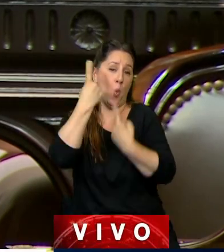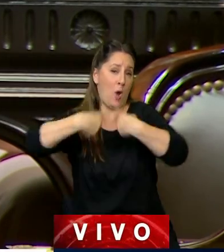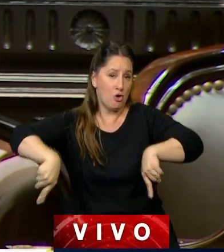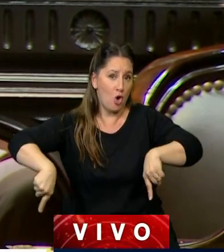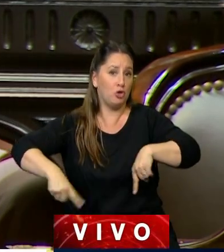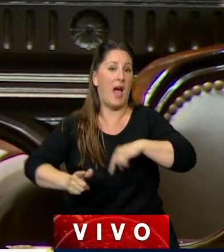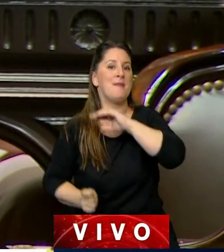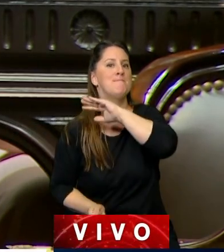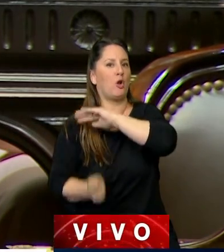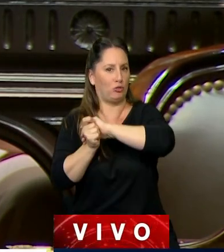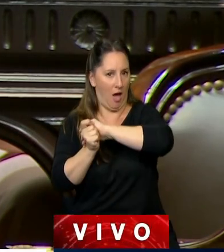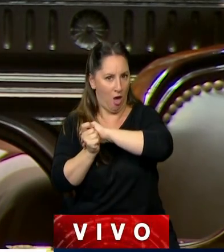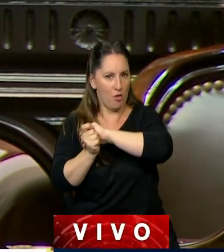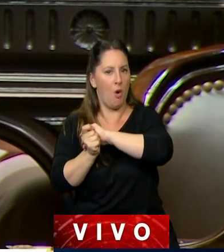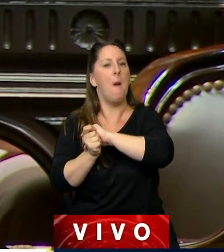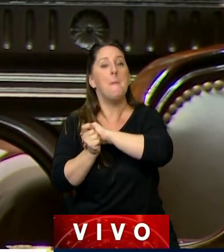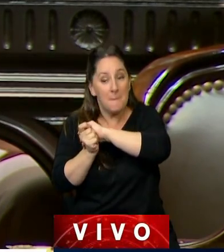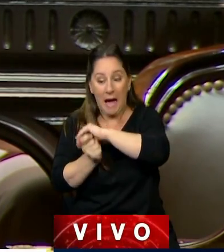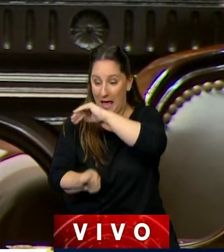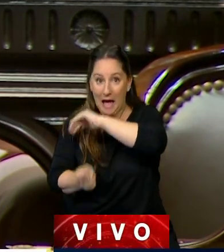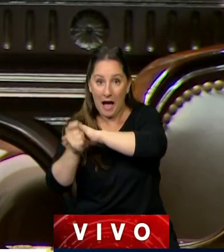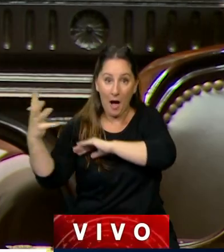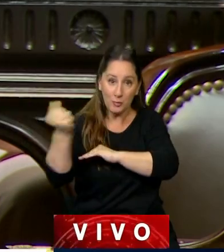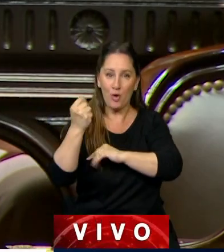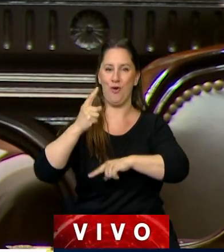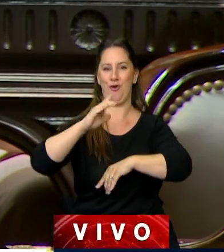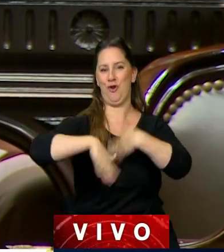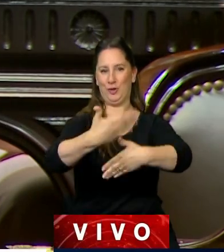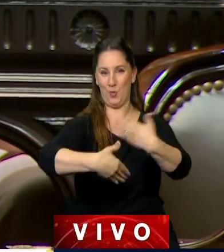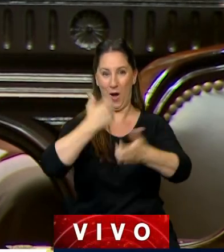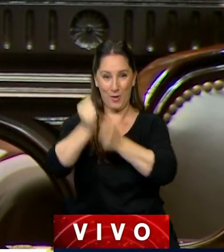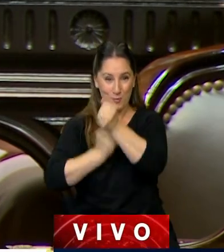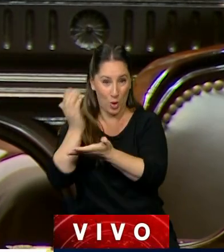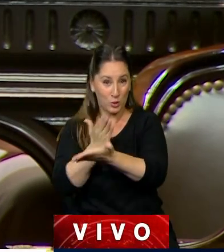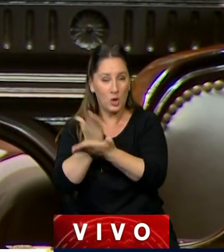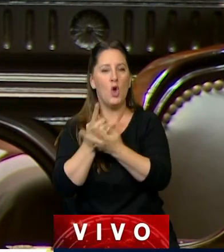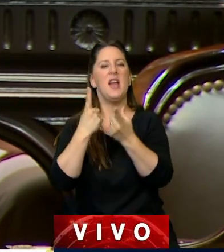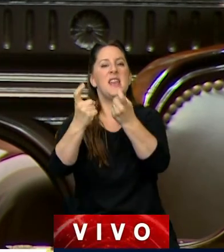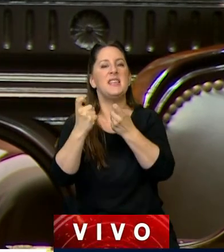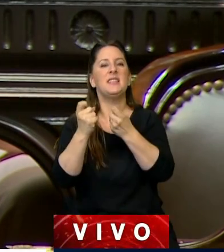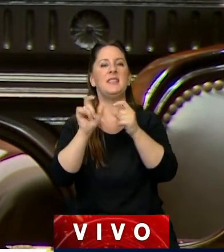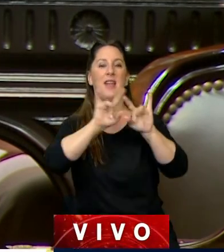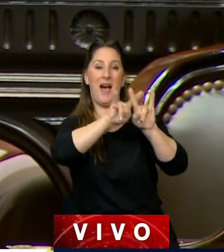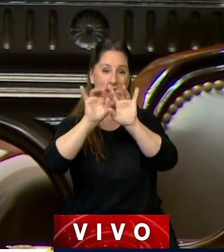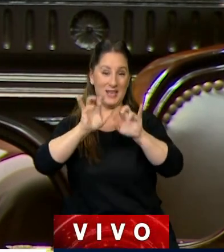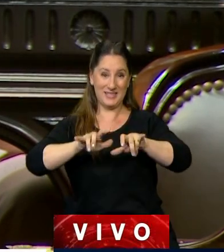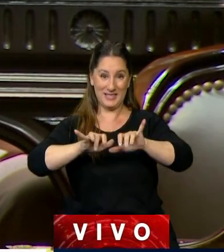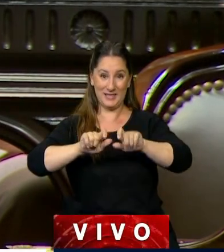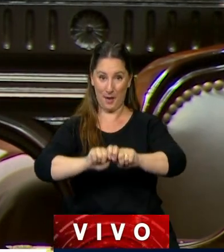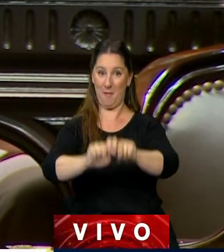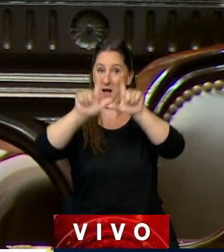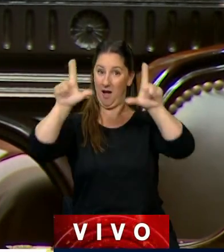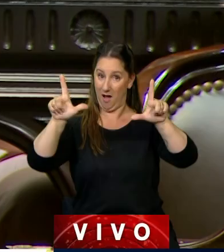insumo importado para continuar con su producción, necesita ingresar ese sistema para que de